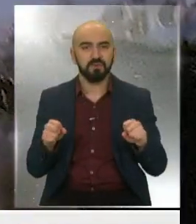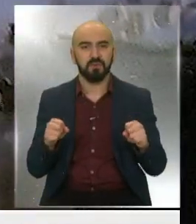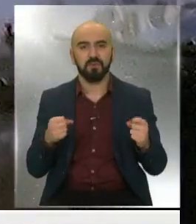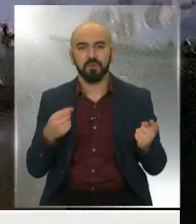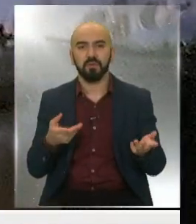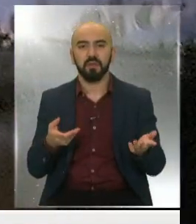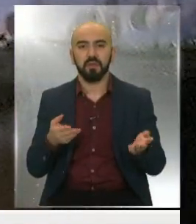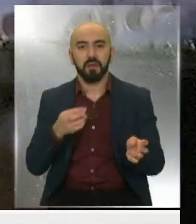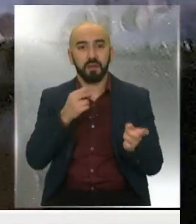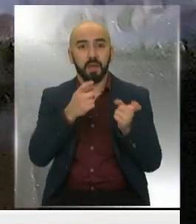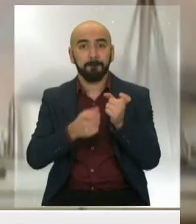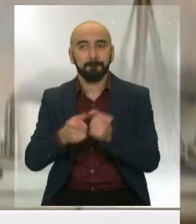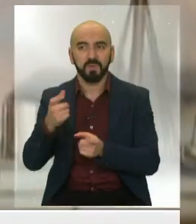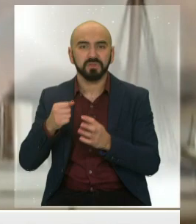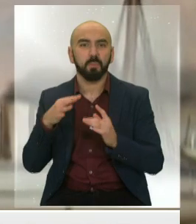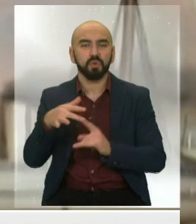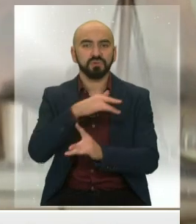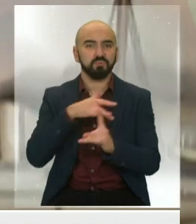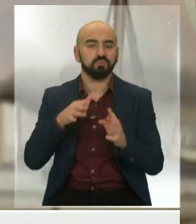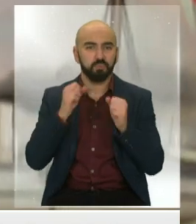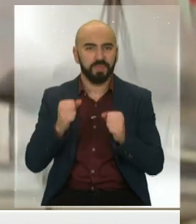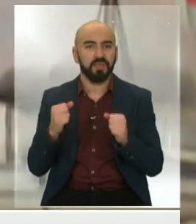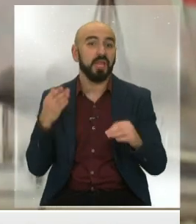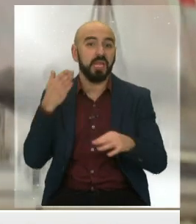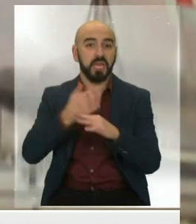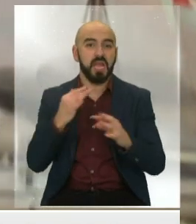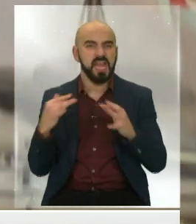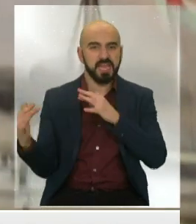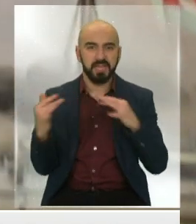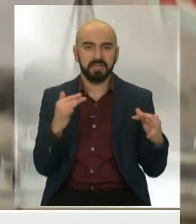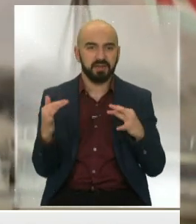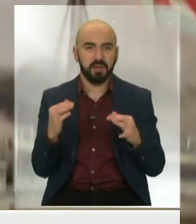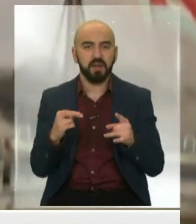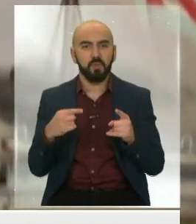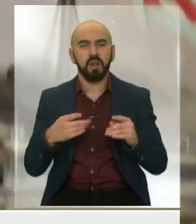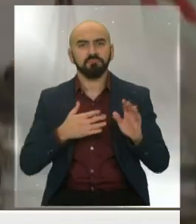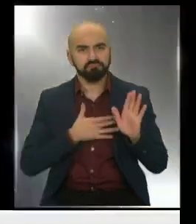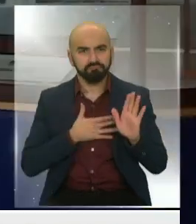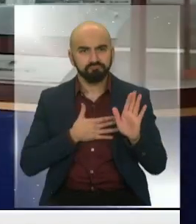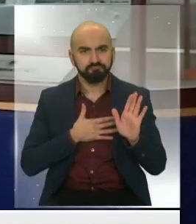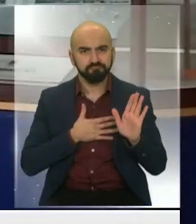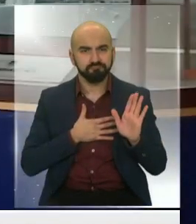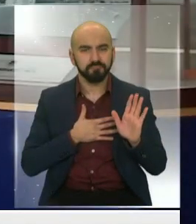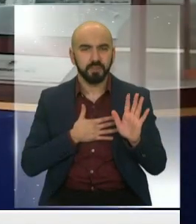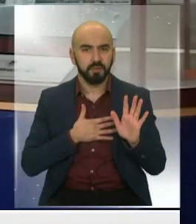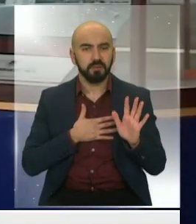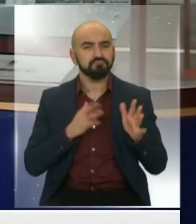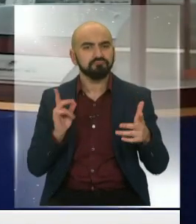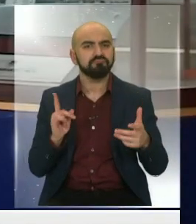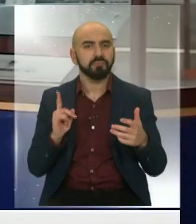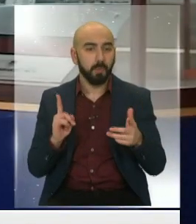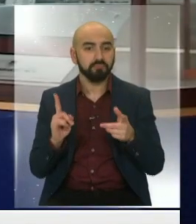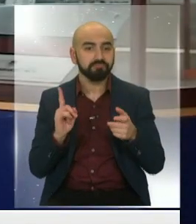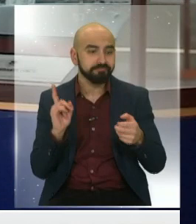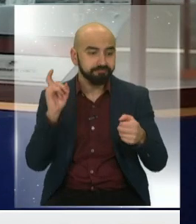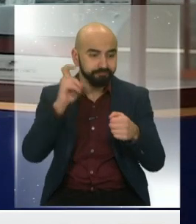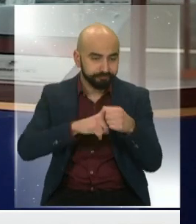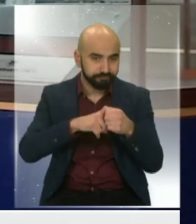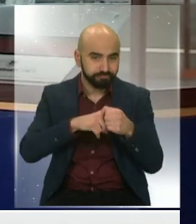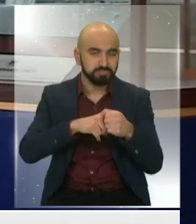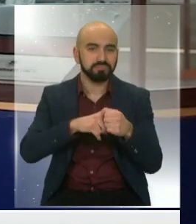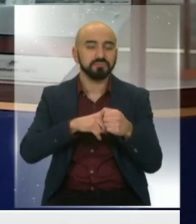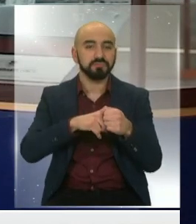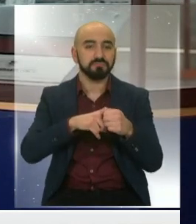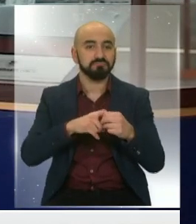a los que estaban en condiciones de poder ir a la guerra, a comprometerse con esta causa, inscribirse y ser parte de lo